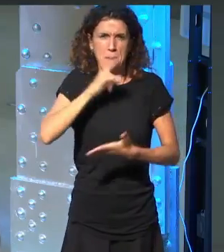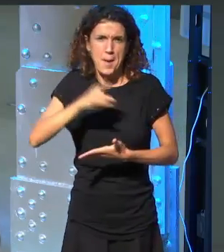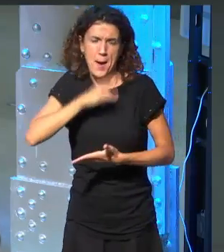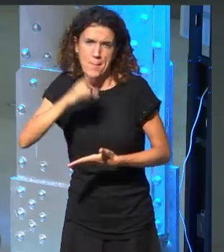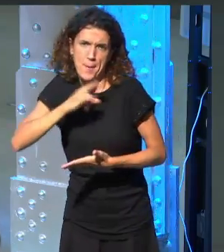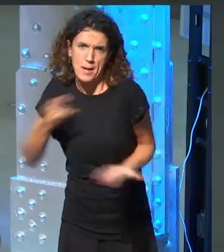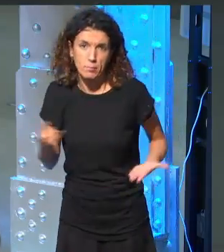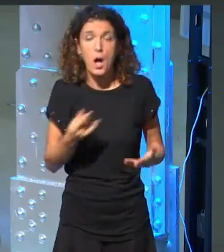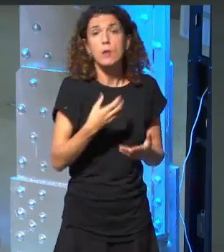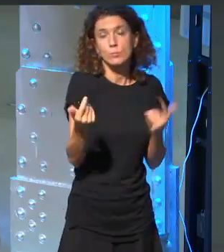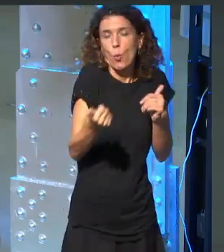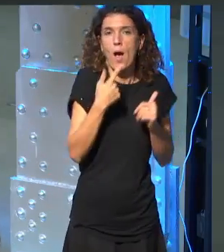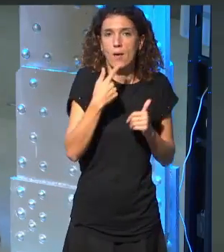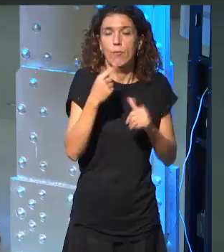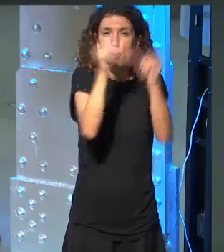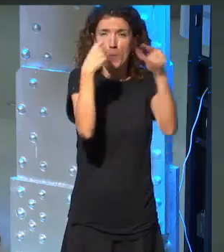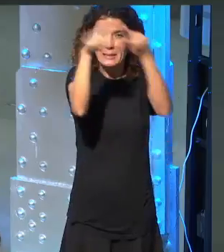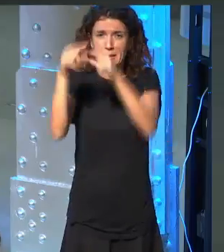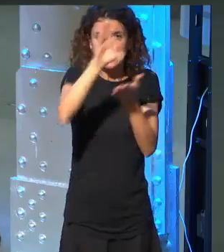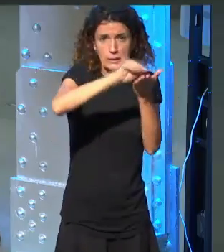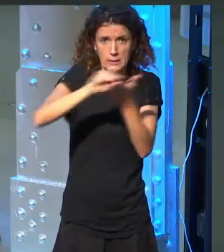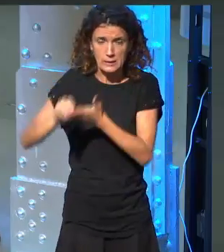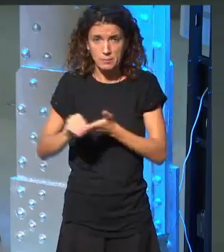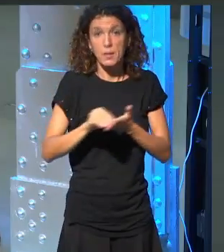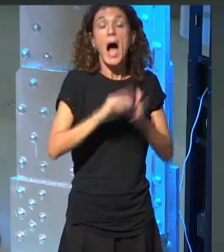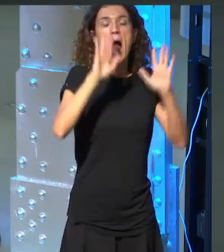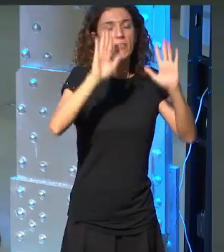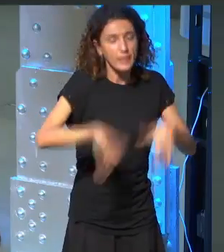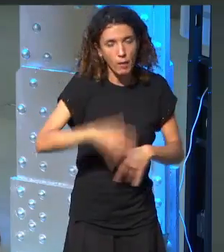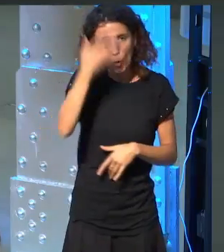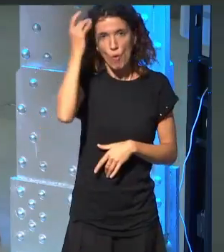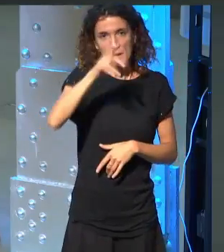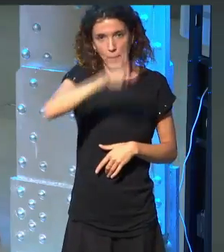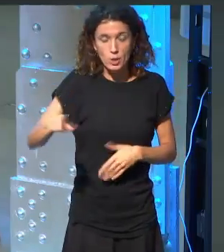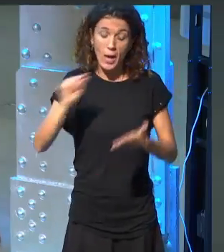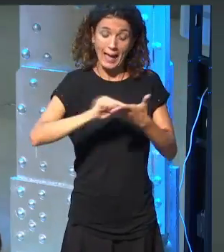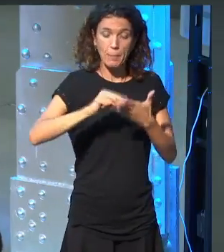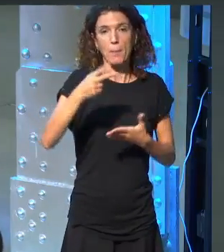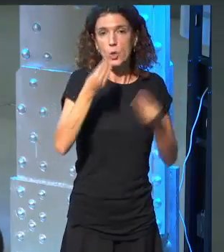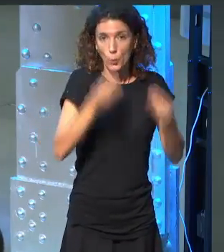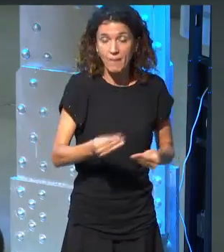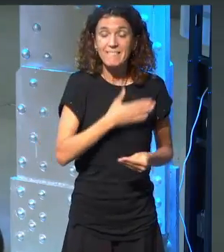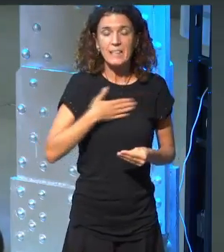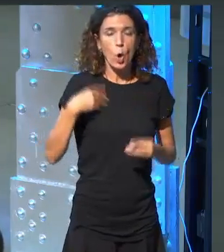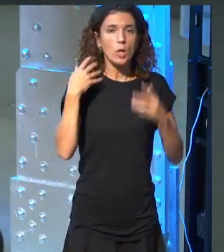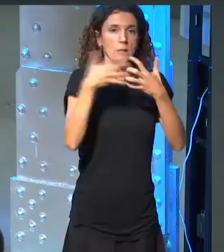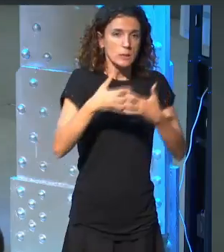recopilo las versiones más locas. Entonces, por fin he conseguido que la gente escriba bien mi apellido, pero ahora mi lucha es que escriban bien mi nombre.